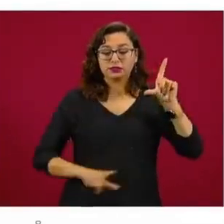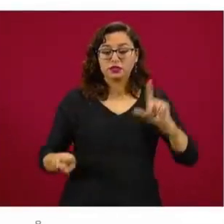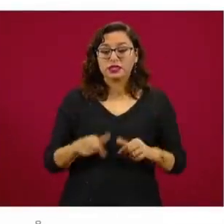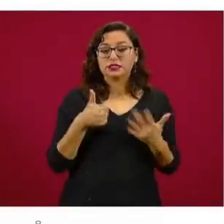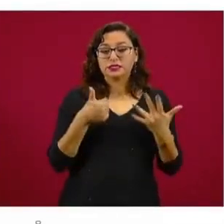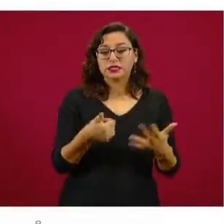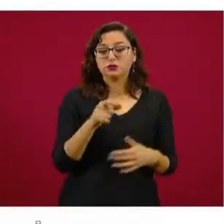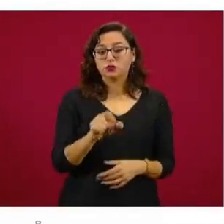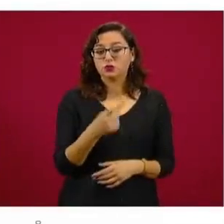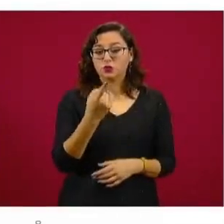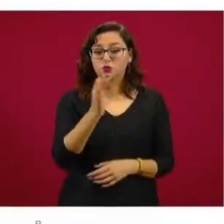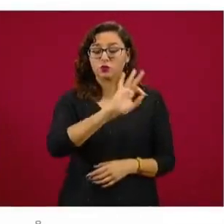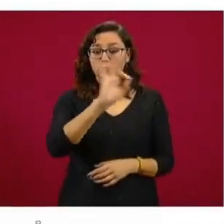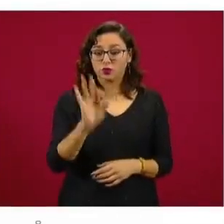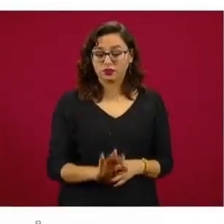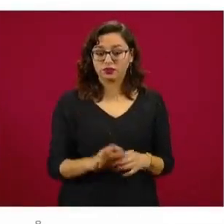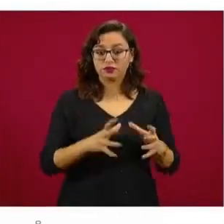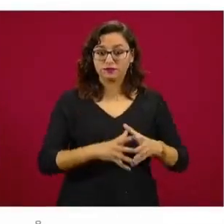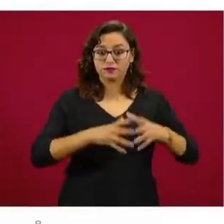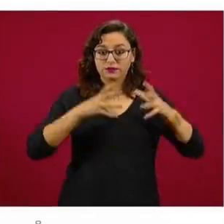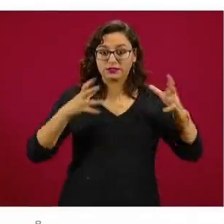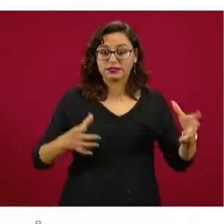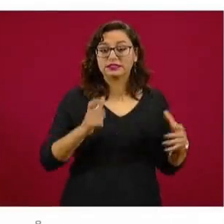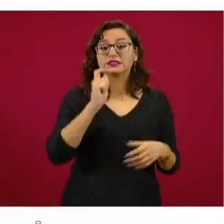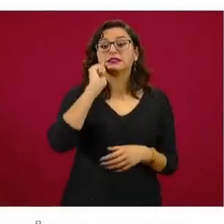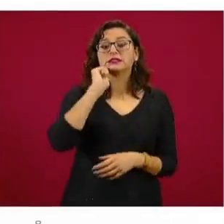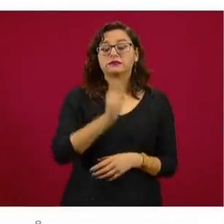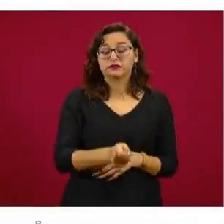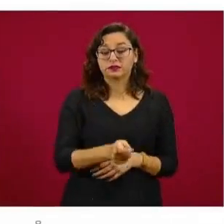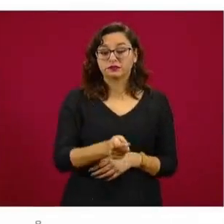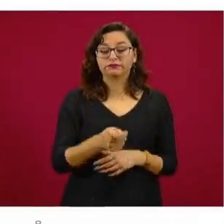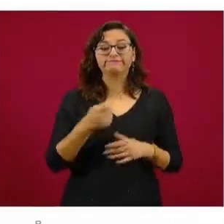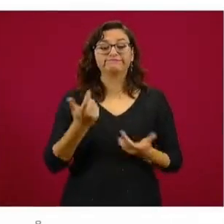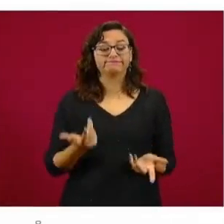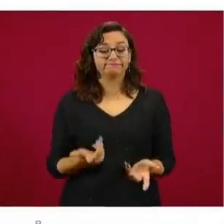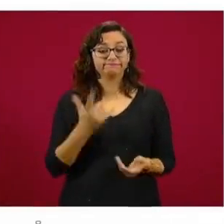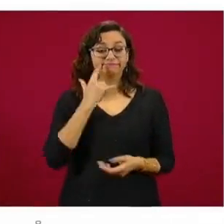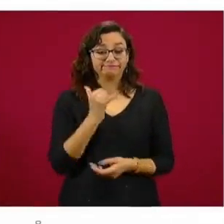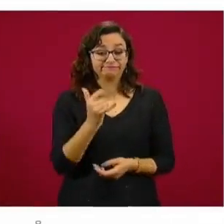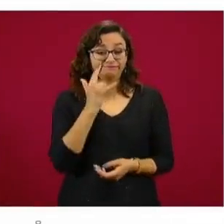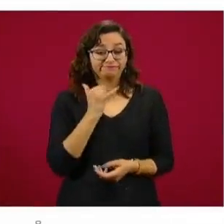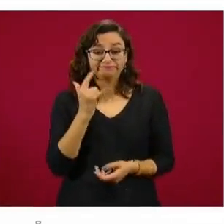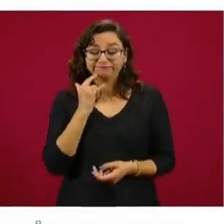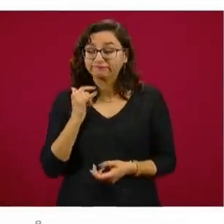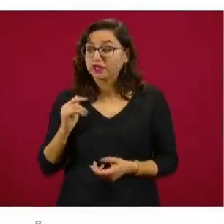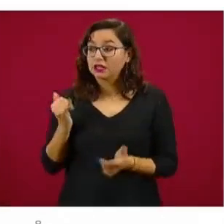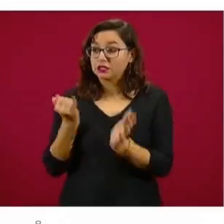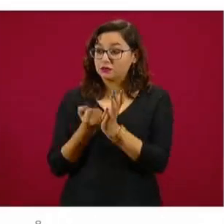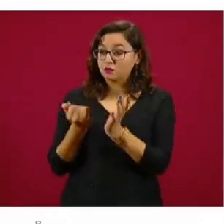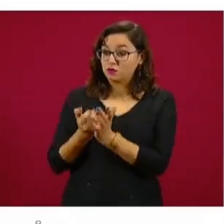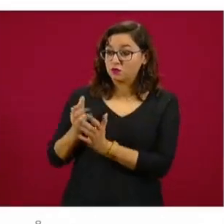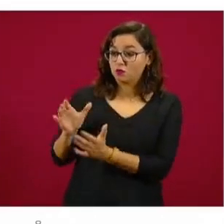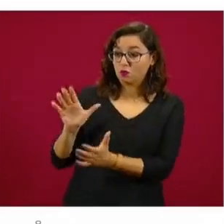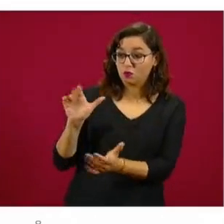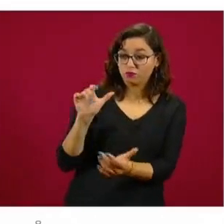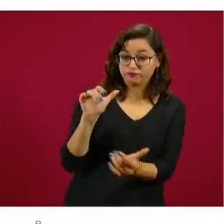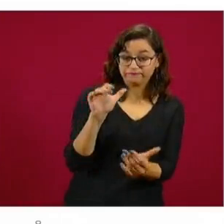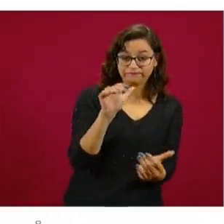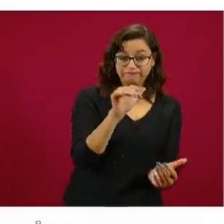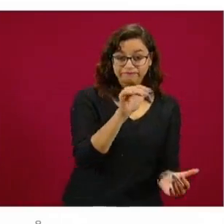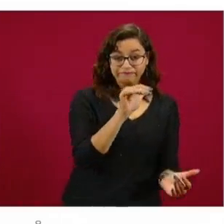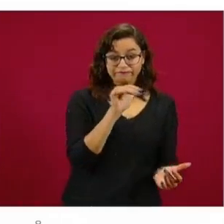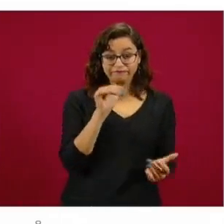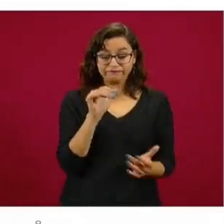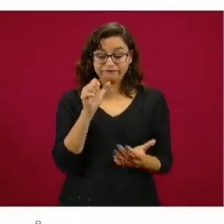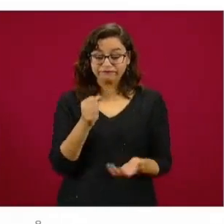6.1%. ¿Eso qué significa? Que todo el esfuerzo de recaudación y toda la obtención de los